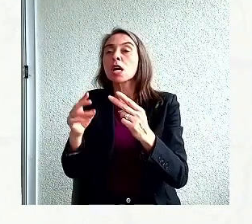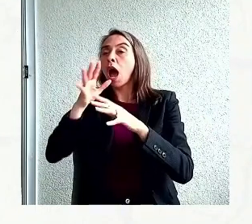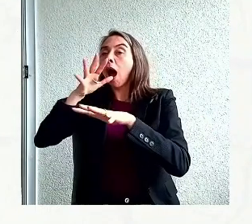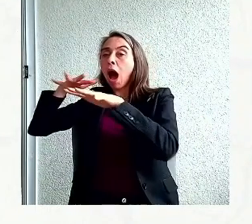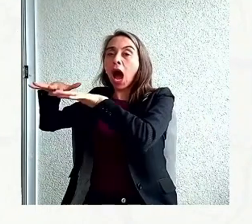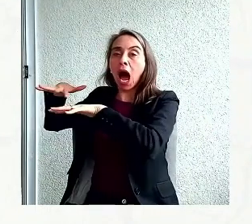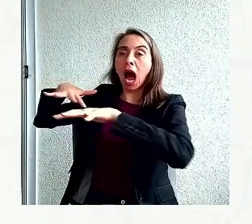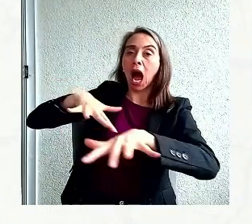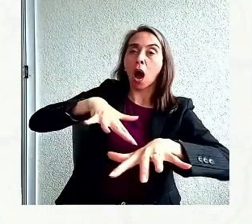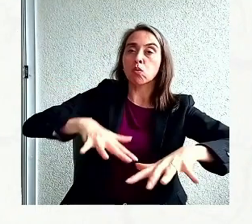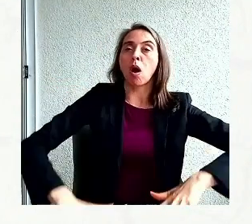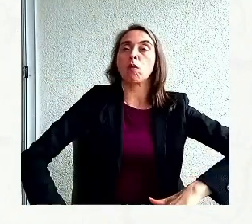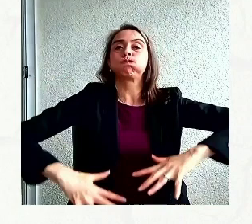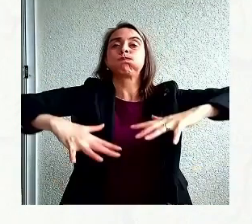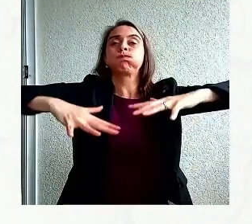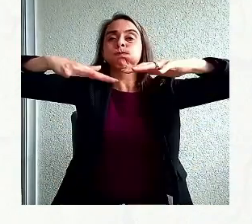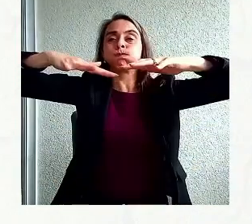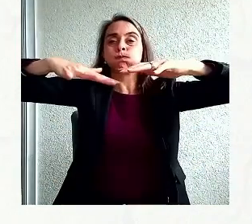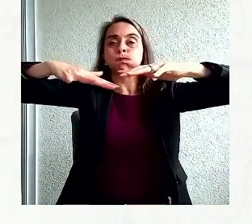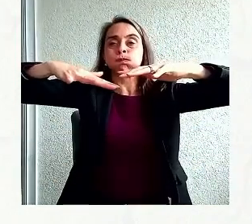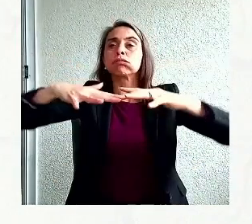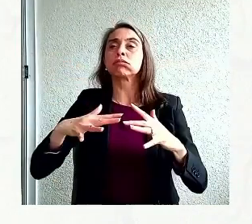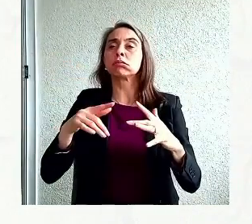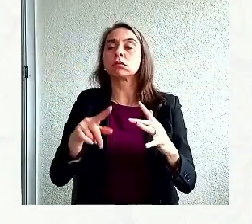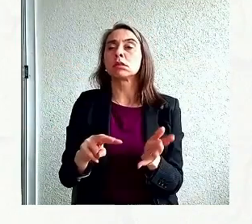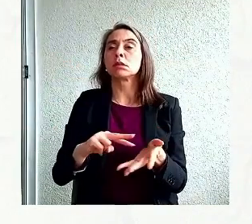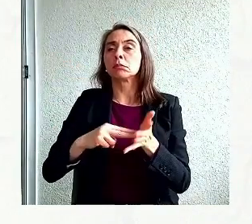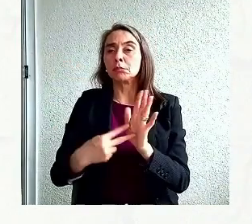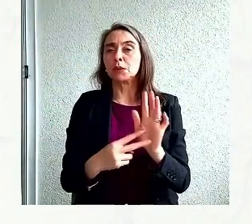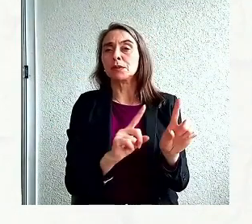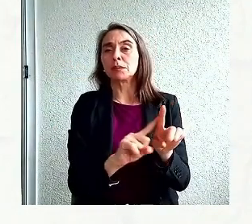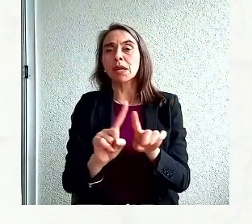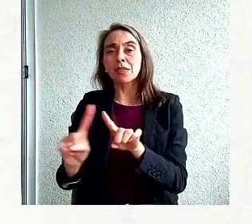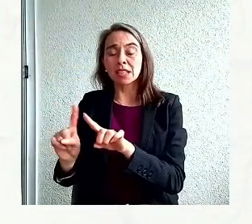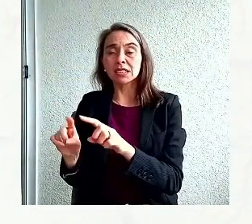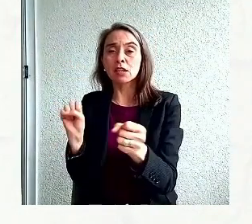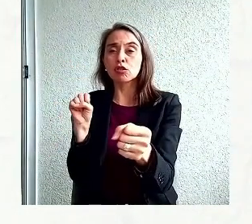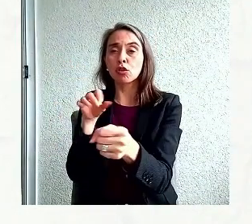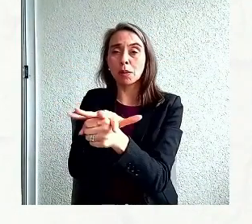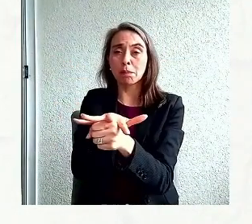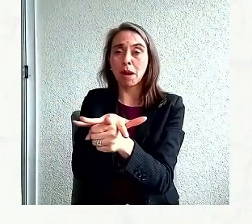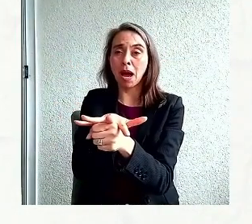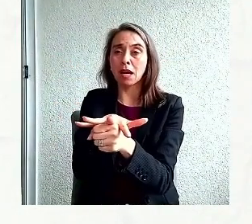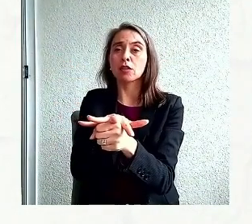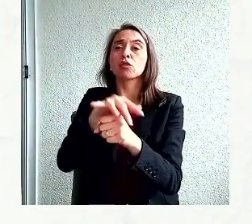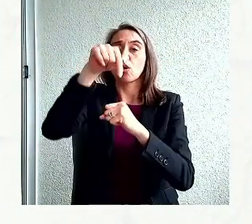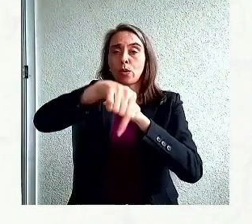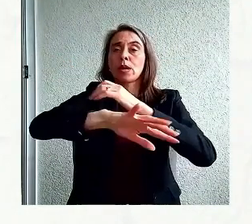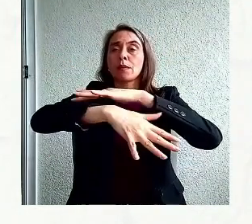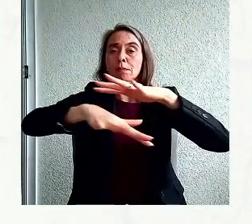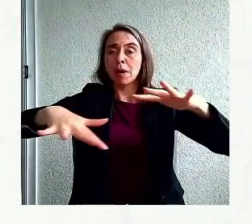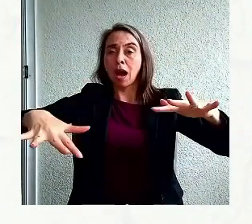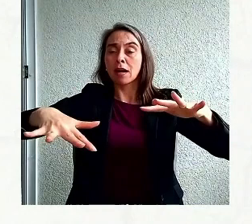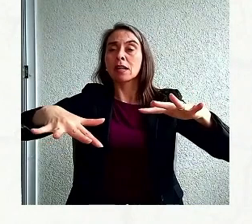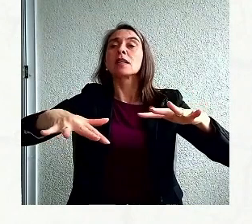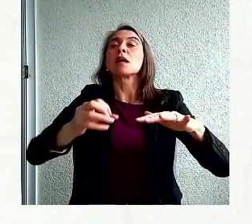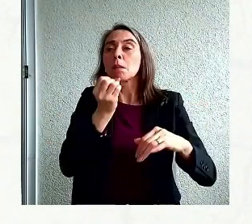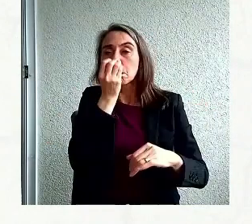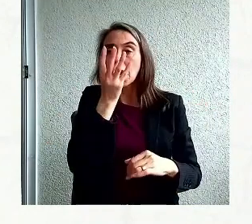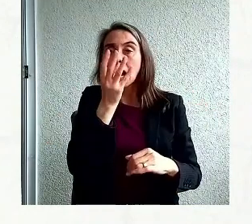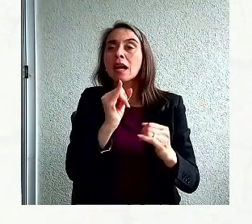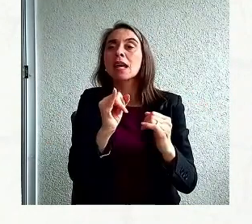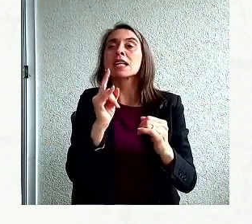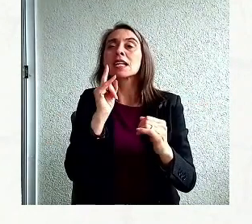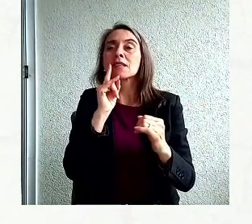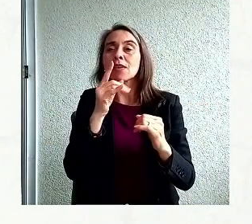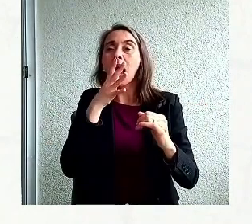distintos impactos en los sistemas acuáticos, desde estabilizar la columna de agua, porque arriba se forma una capa menos densa